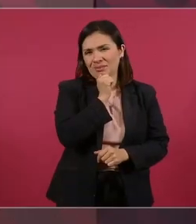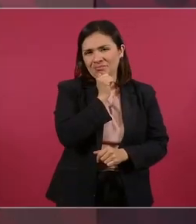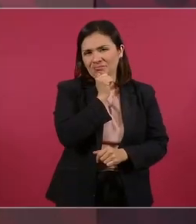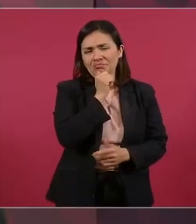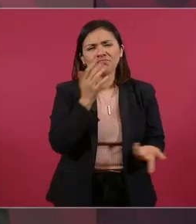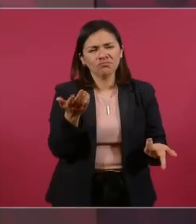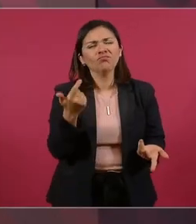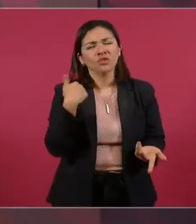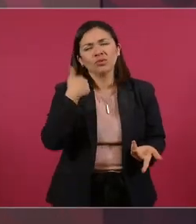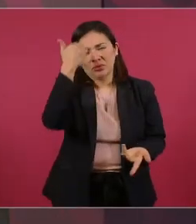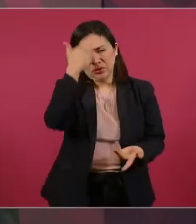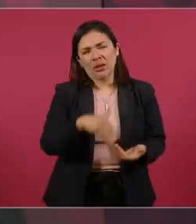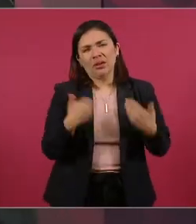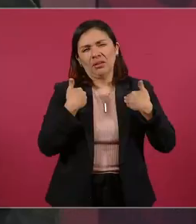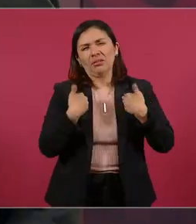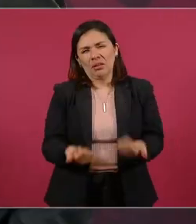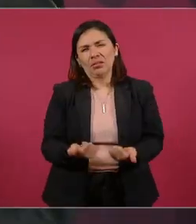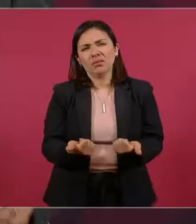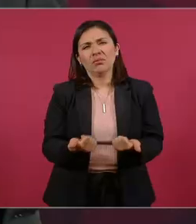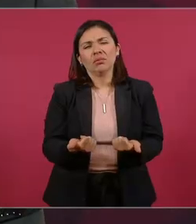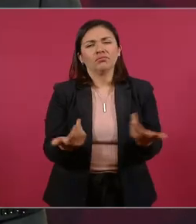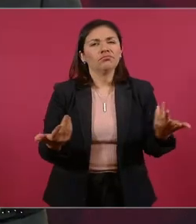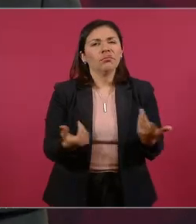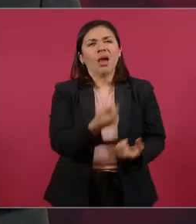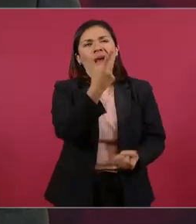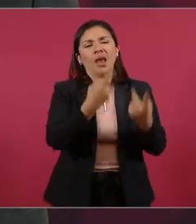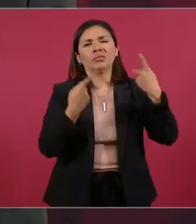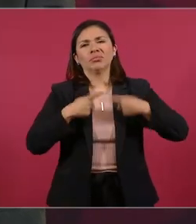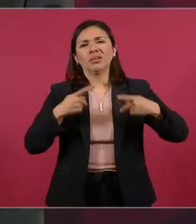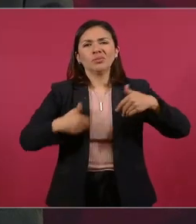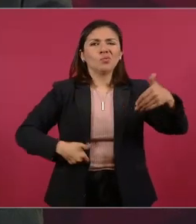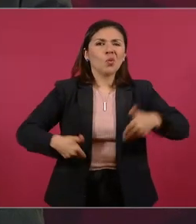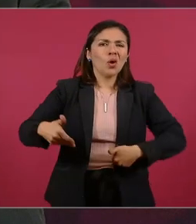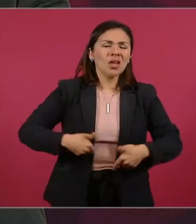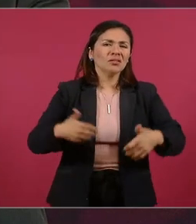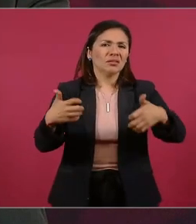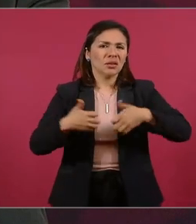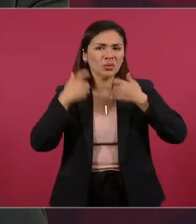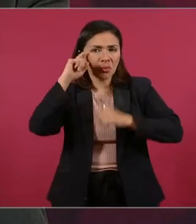y yo entiendo que haya malestar